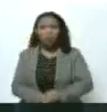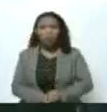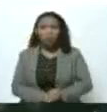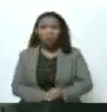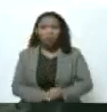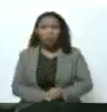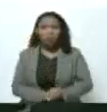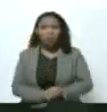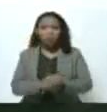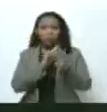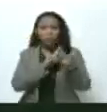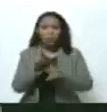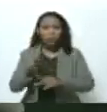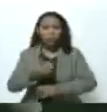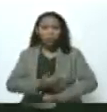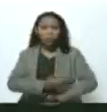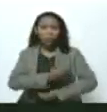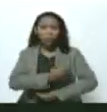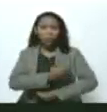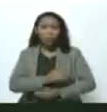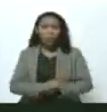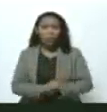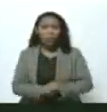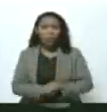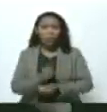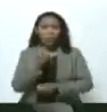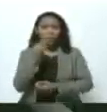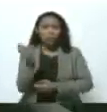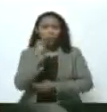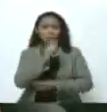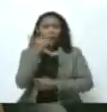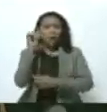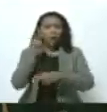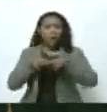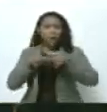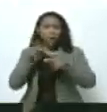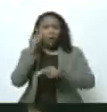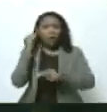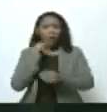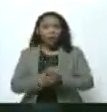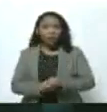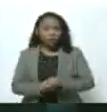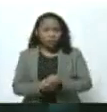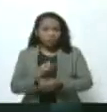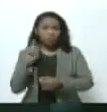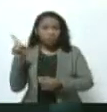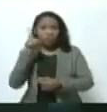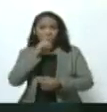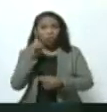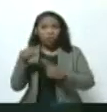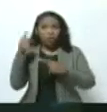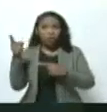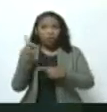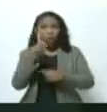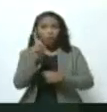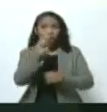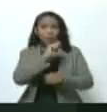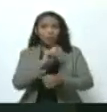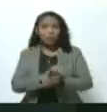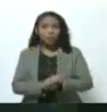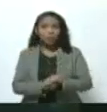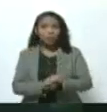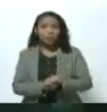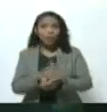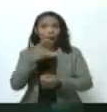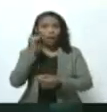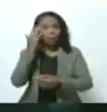Estamos en el programa de lactancia materna. ¿Cuántos meses tienen los niños? Él tiene un año y ella va para un mes. Pero tienen